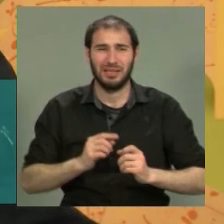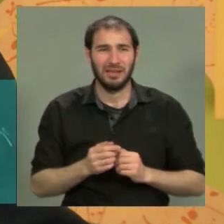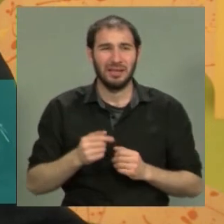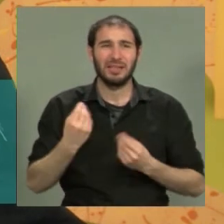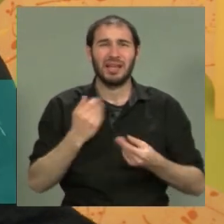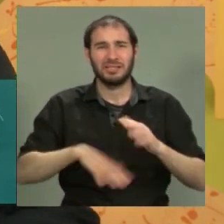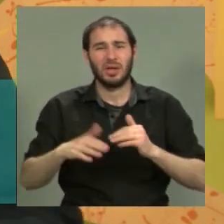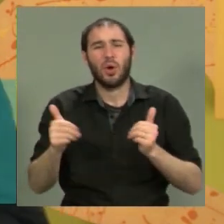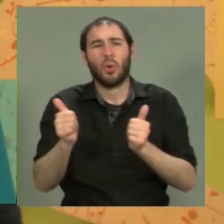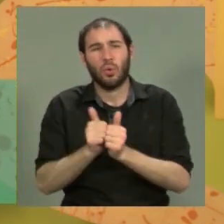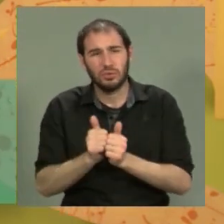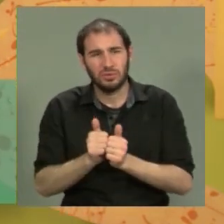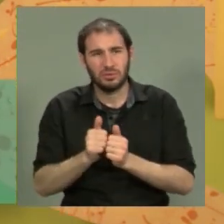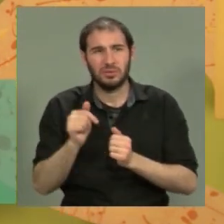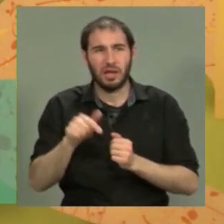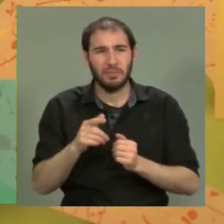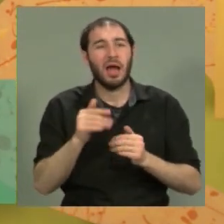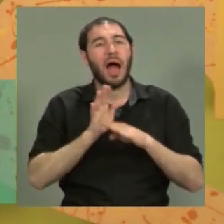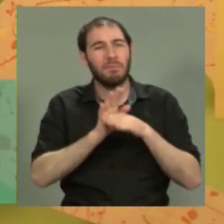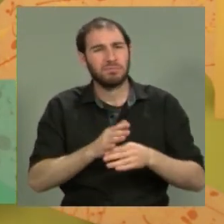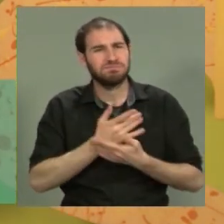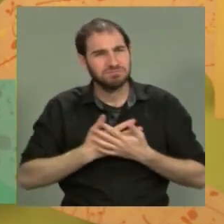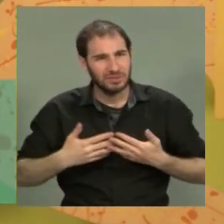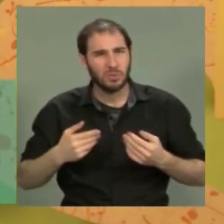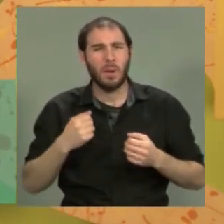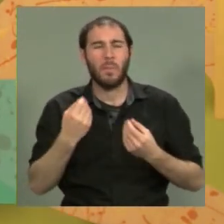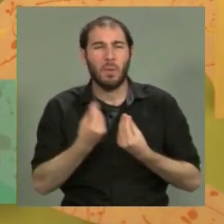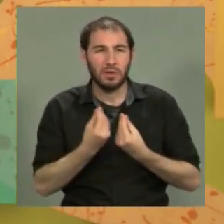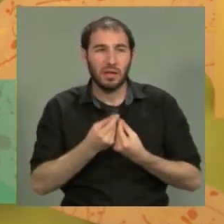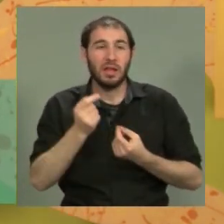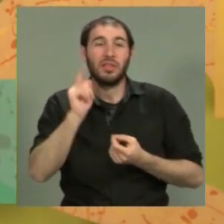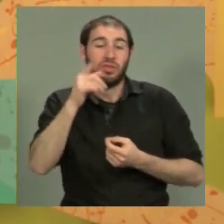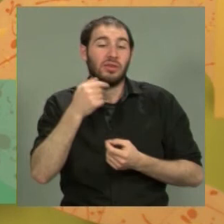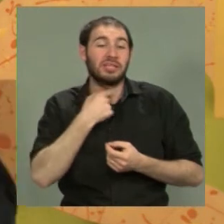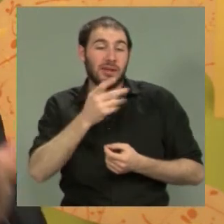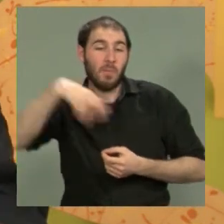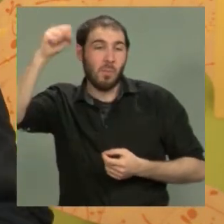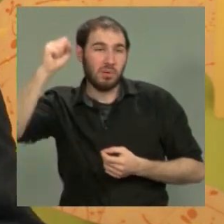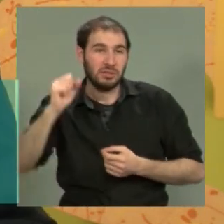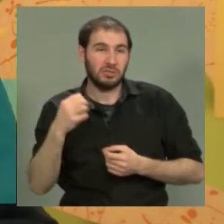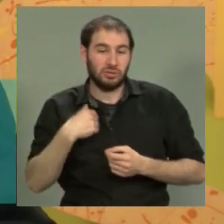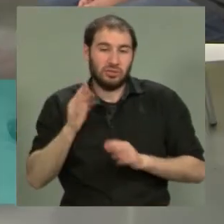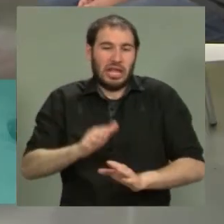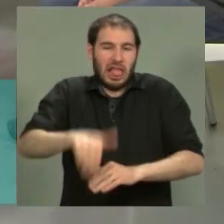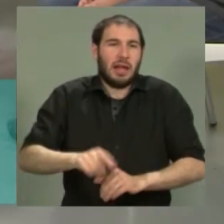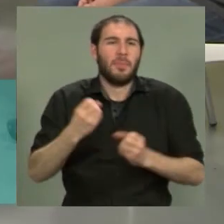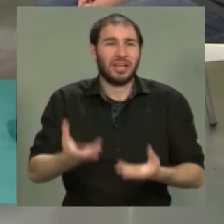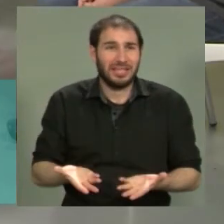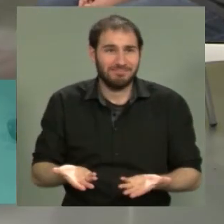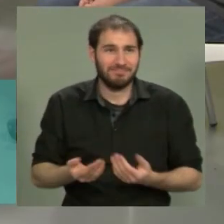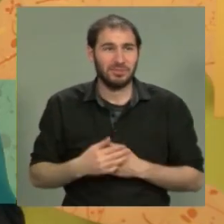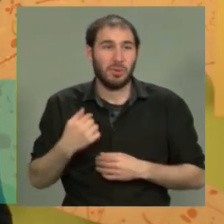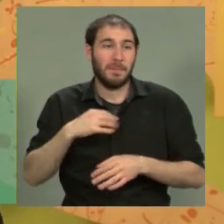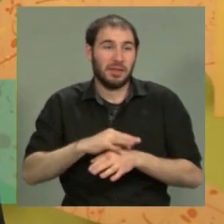hacer es estar a la par, y ahí sí el apoyo espiritual es en trabajar, que si Dios se lo quiere llevar, ¿por quién soy yo para tenerlo acá en la tierra? O sea, como médico.